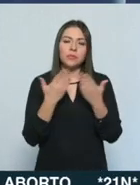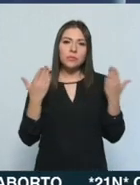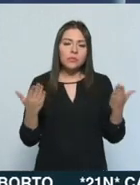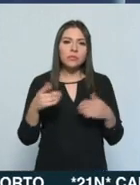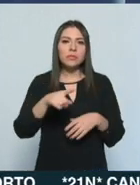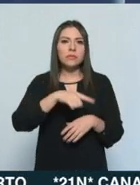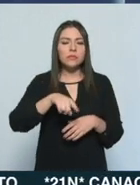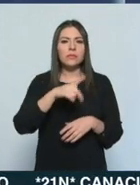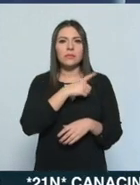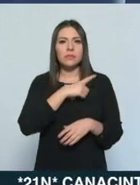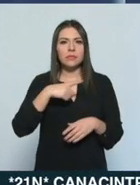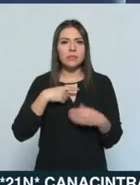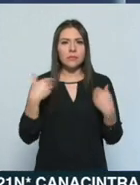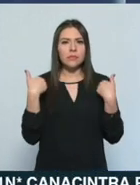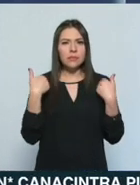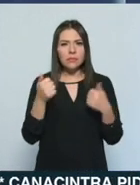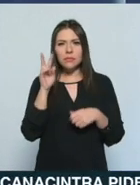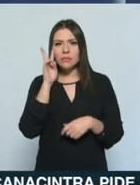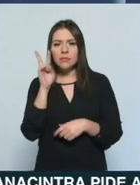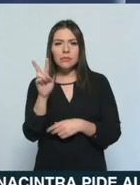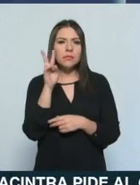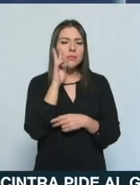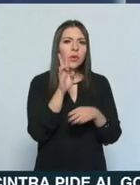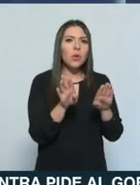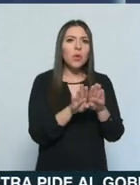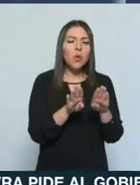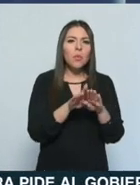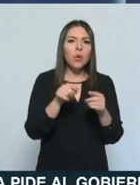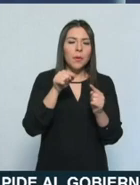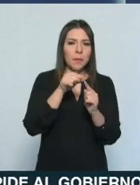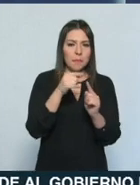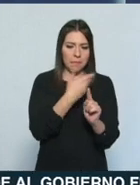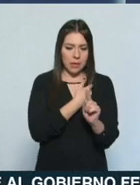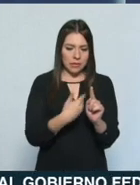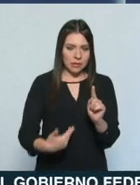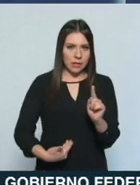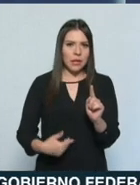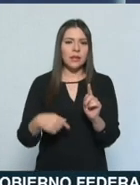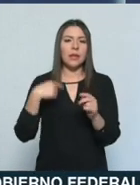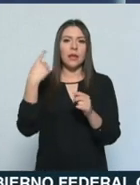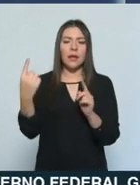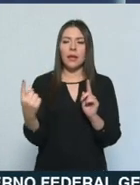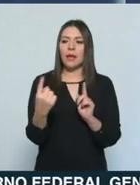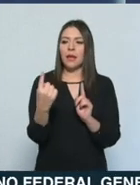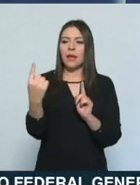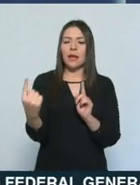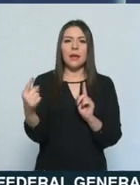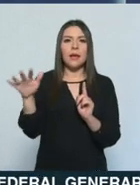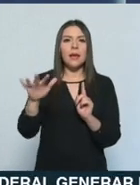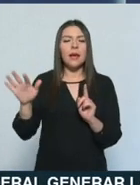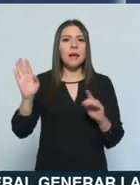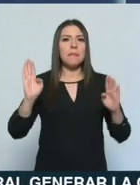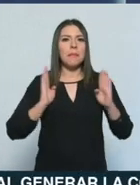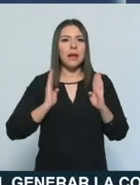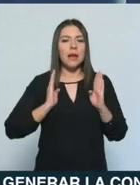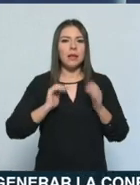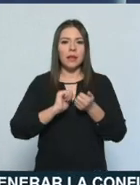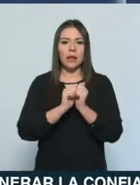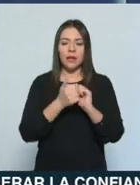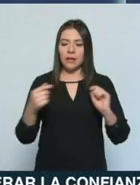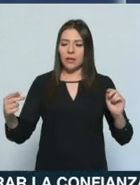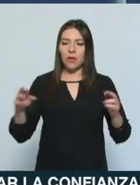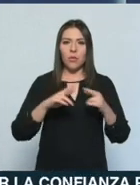cómo las relaciones entre el presidente de la República y los militares ha ido mejorando constantemente, y esto de alguna